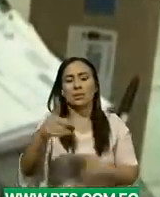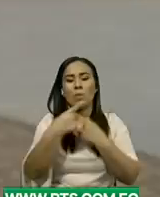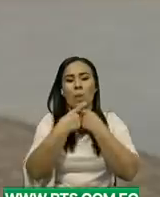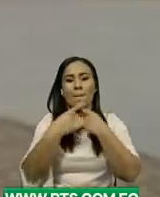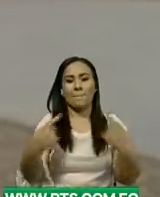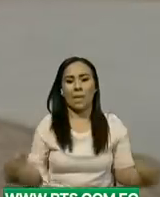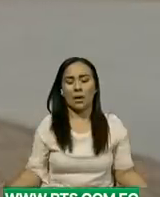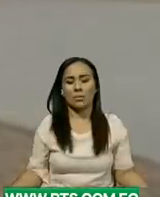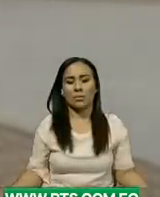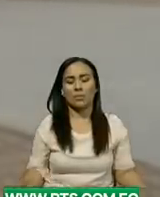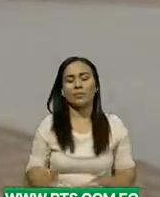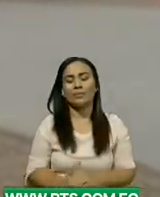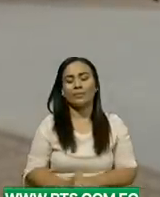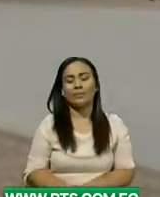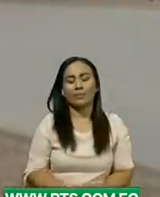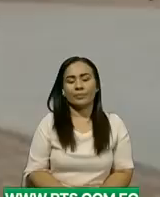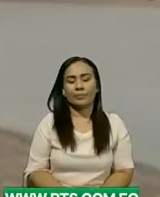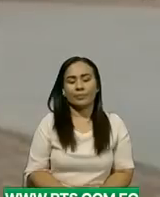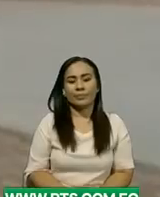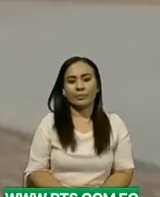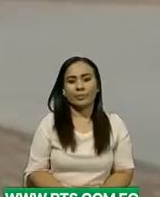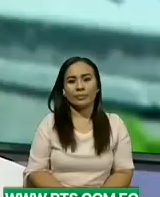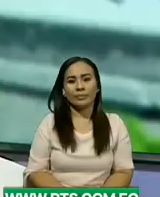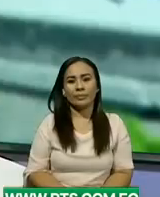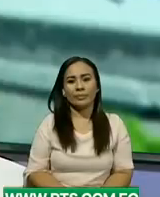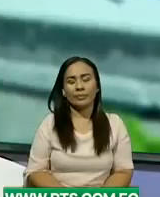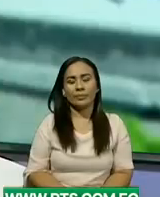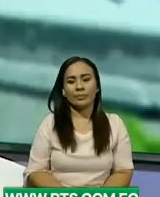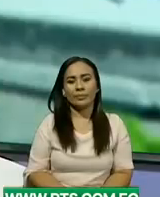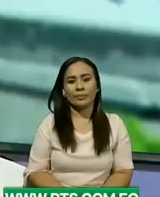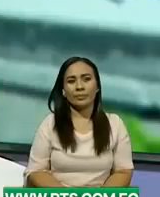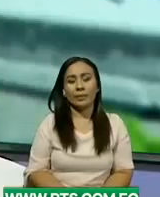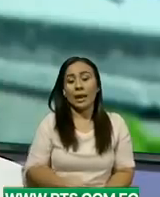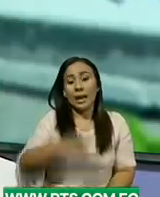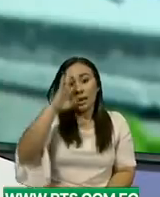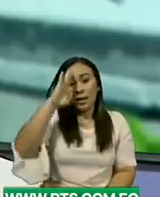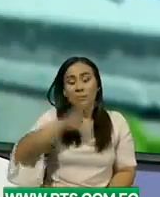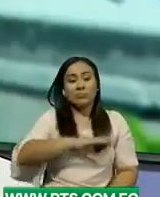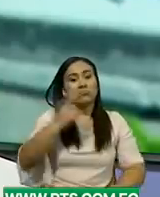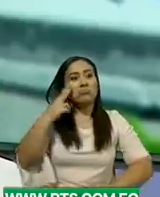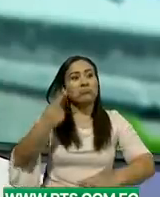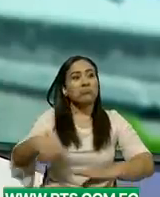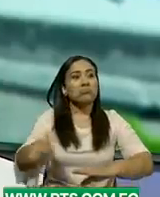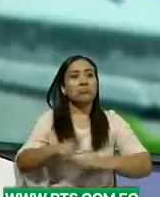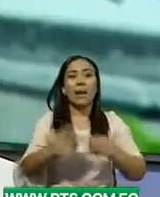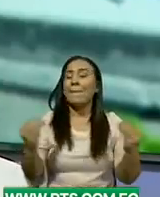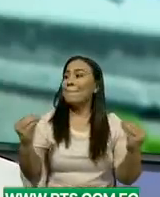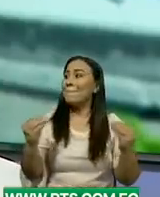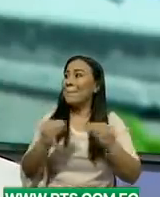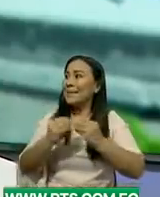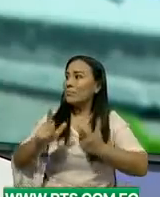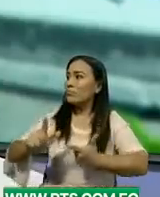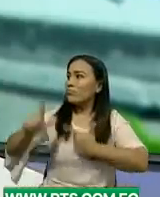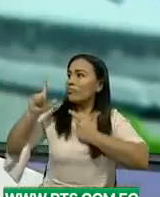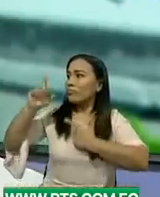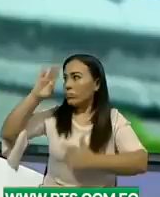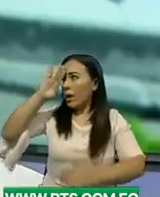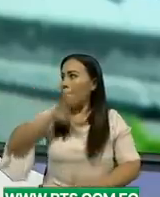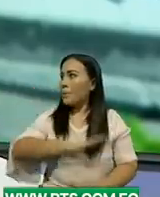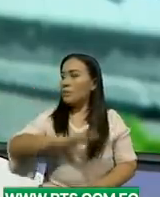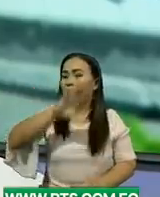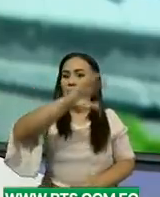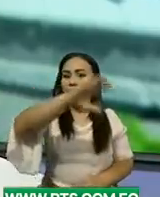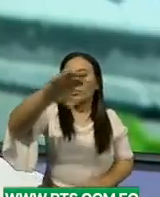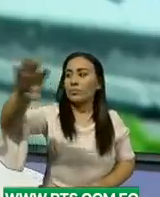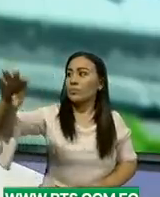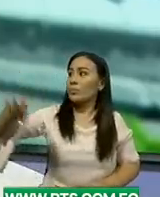marzo. En Quito informó Adriana Rojas. La Policía Nacional redoblará la seguridad en Guayaquil en cada